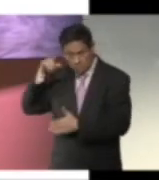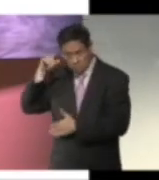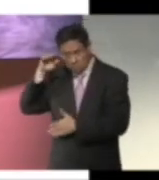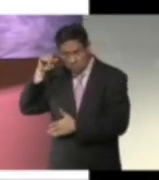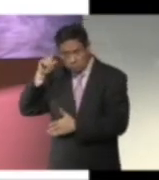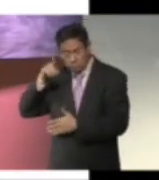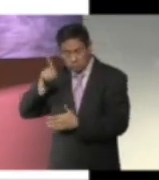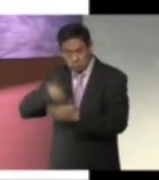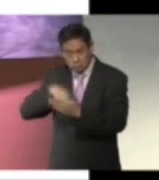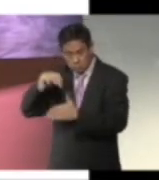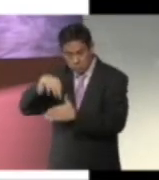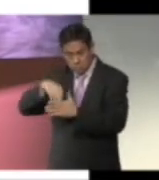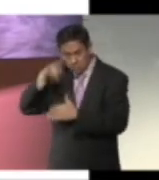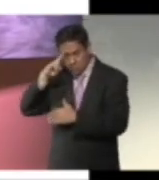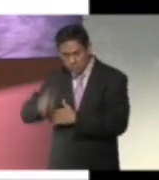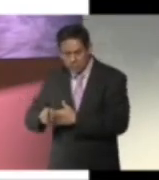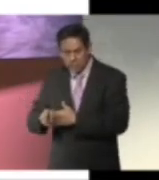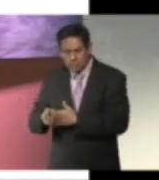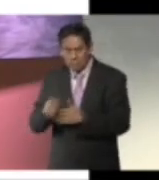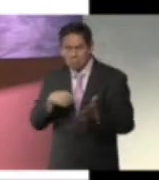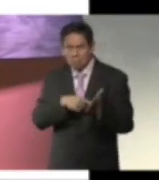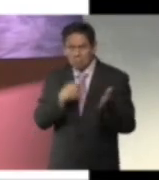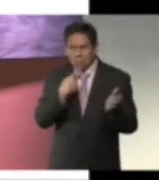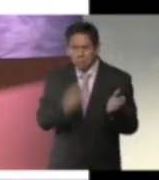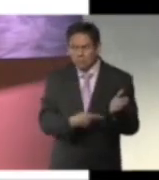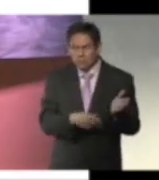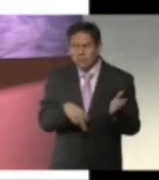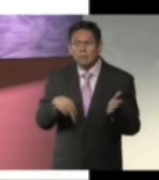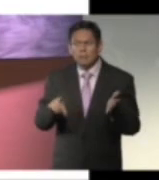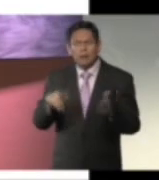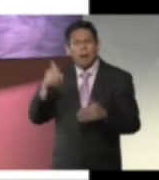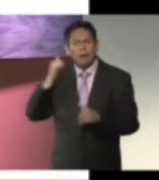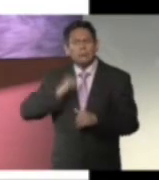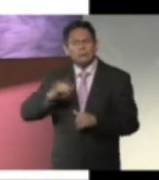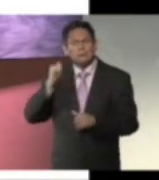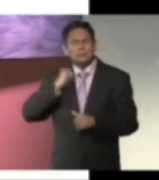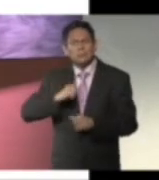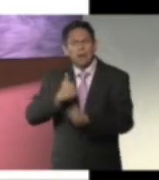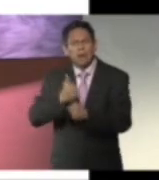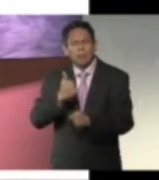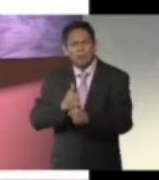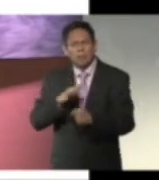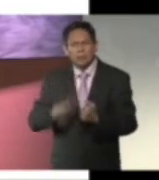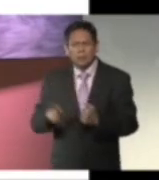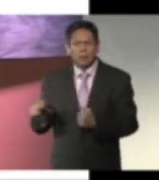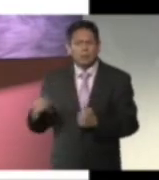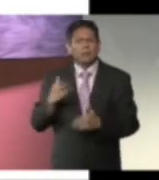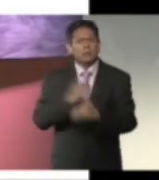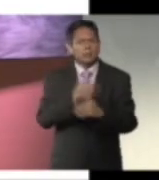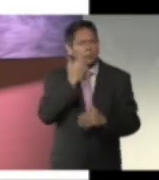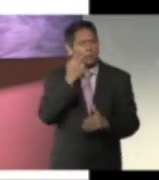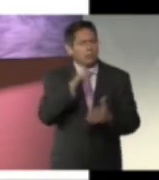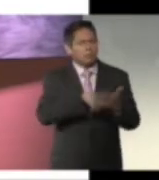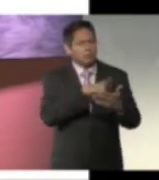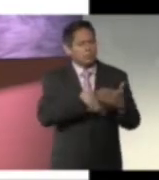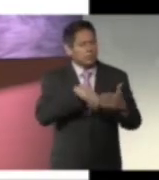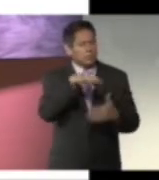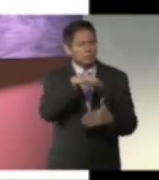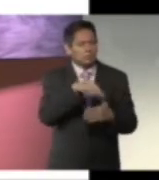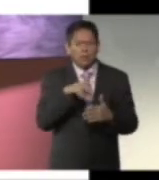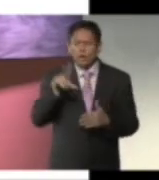allá iban y no puede votar. ¿Por qué? Pues porque es mujer. ¿Dijo la Constitución alguna vez eso? ¿Pero fue necesaria una